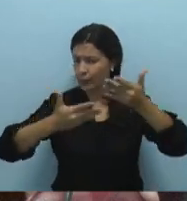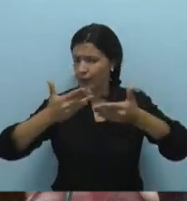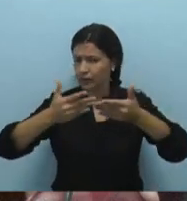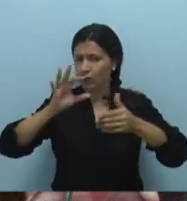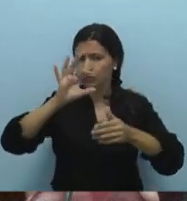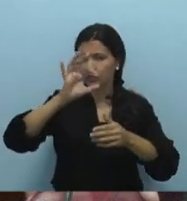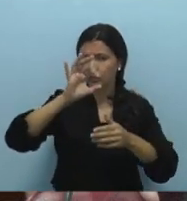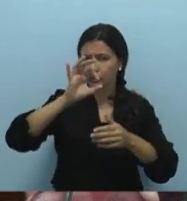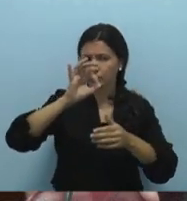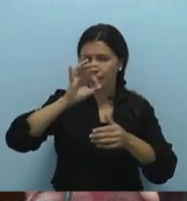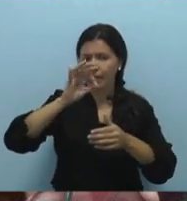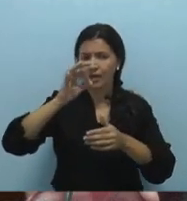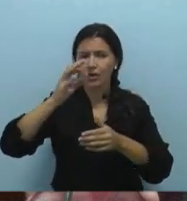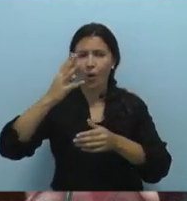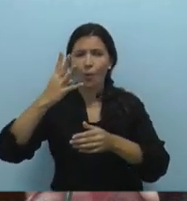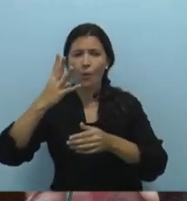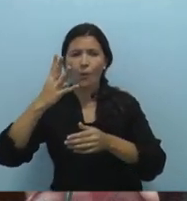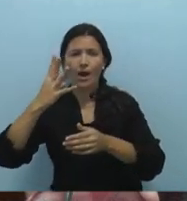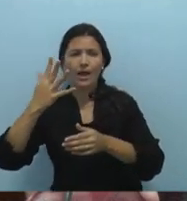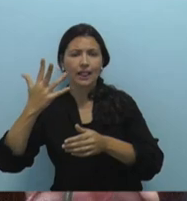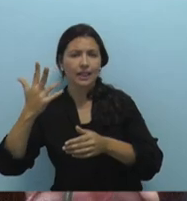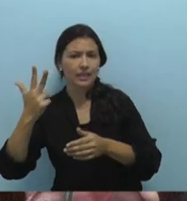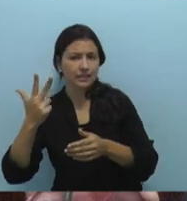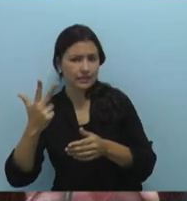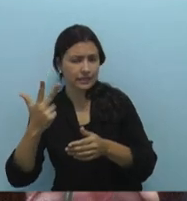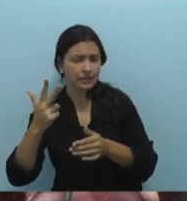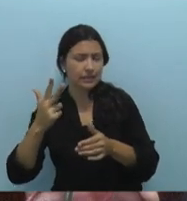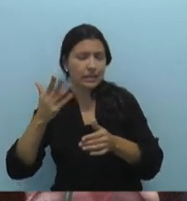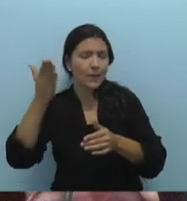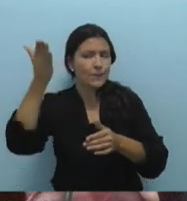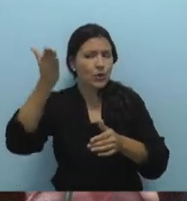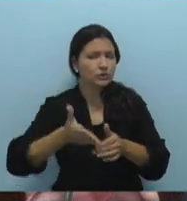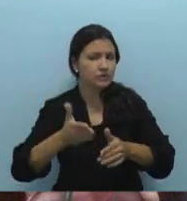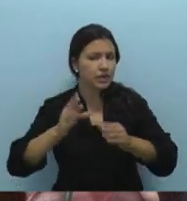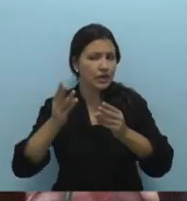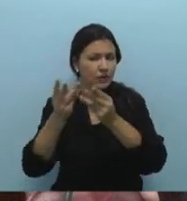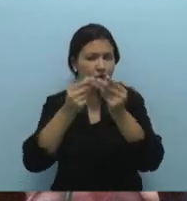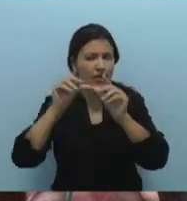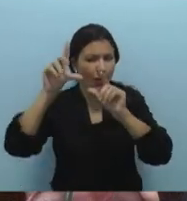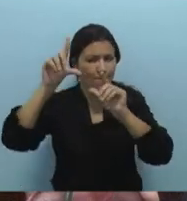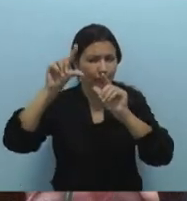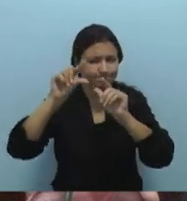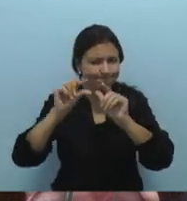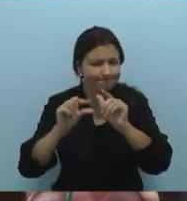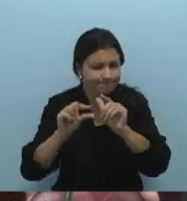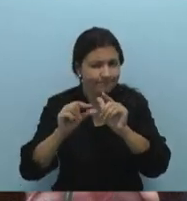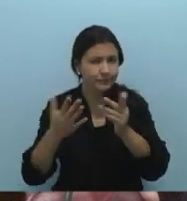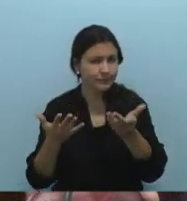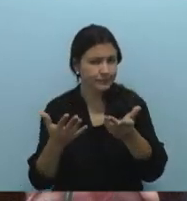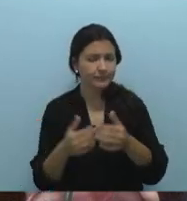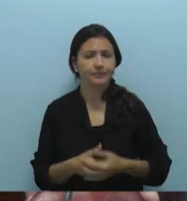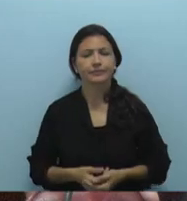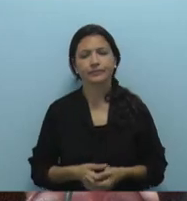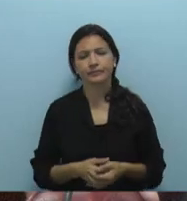del 0,43%. Si eso no es desfinanciarla, ¿qué es? Lo otro que quiero decir